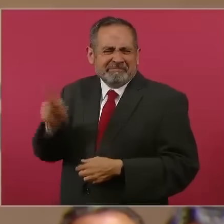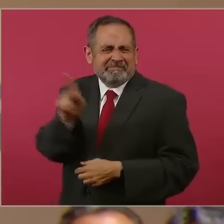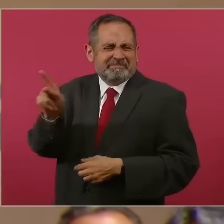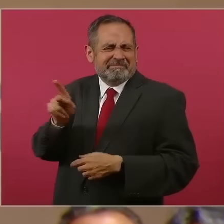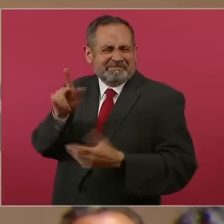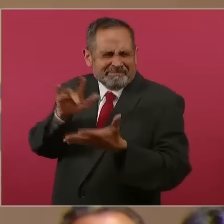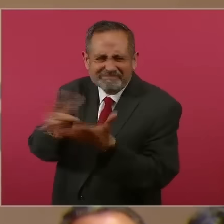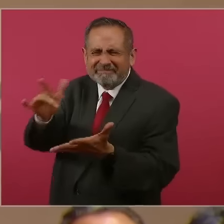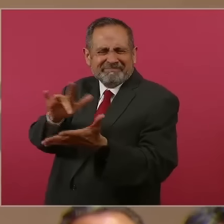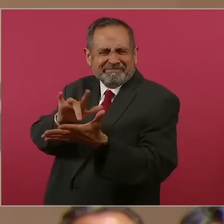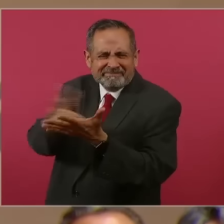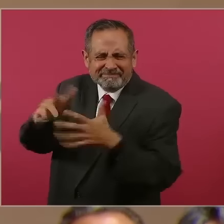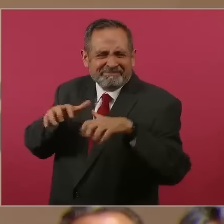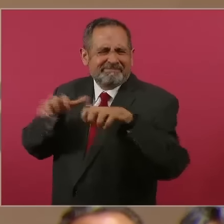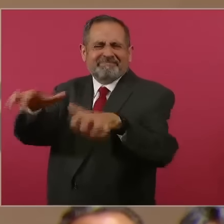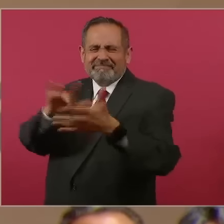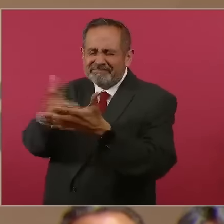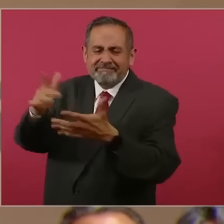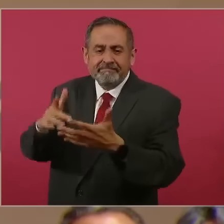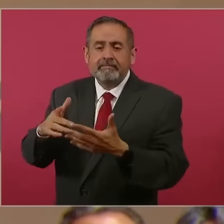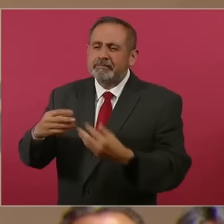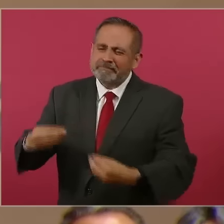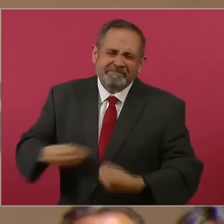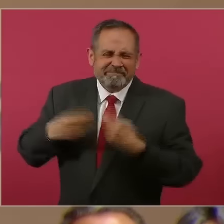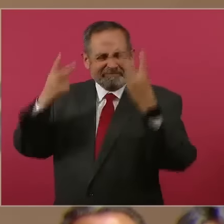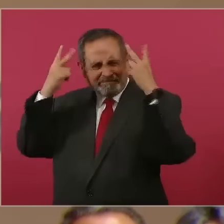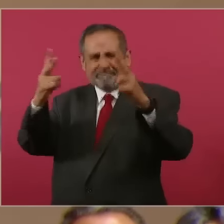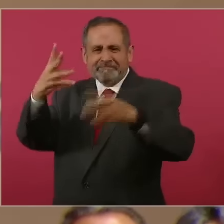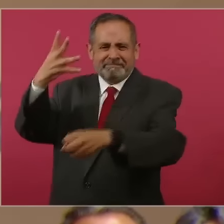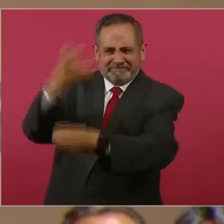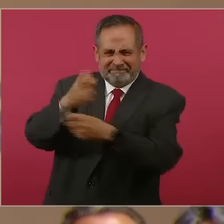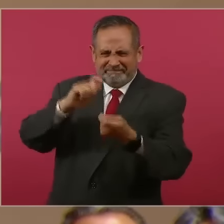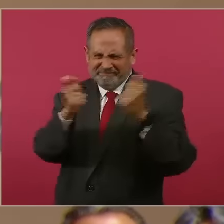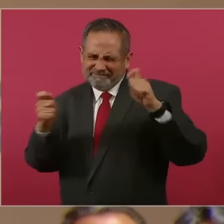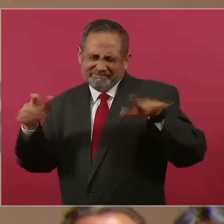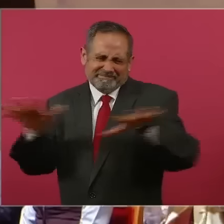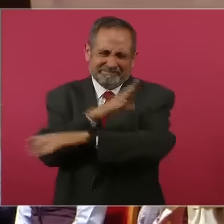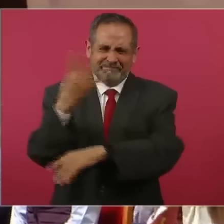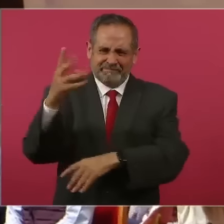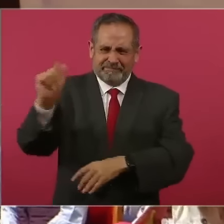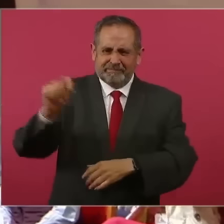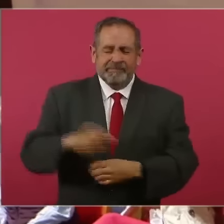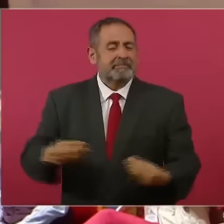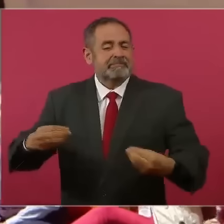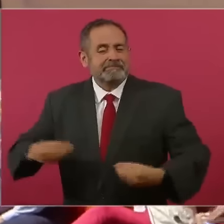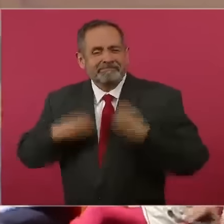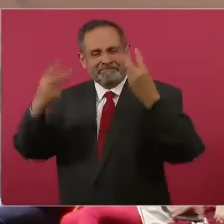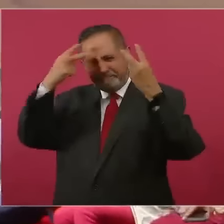¡Gracias, pueblo! ¡Que viva la Cuarta Transformación! ¡Viva, ¡viva